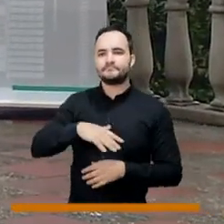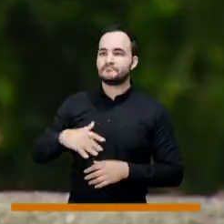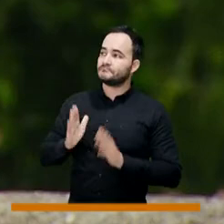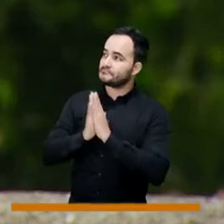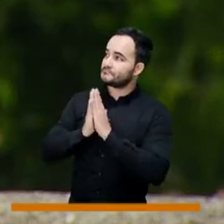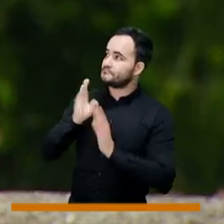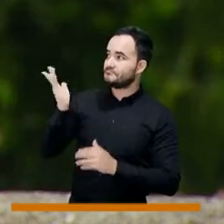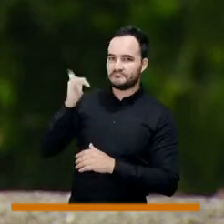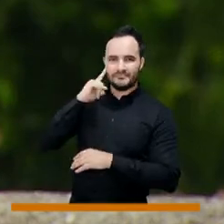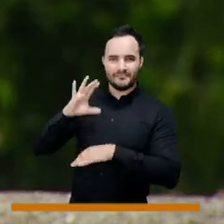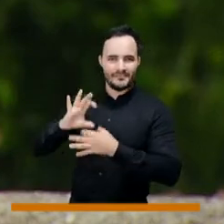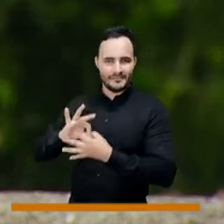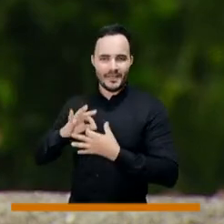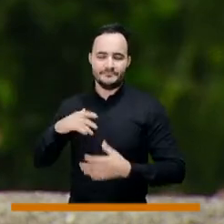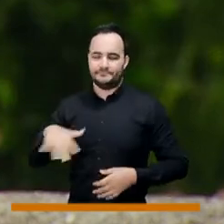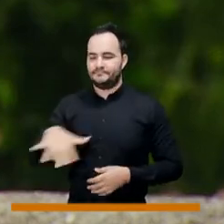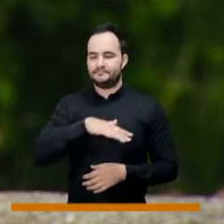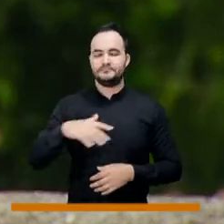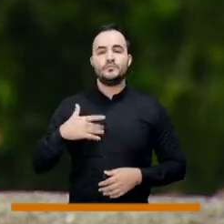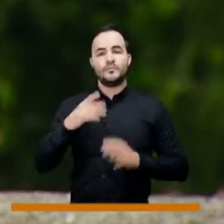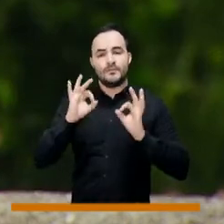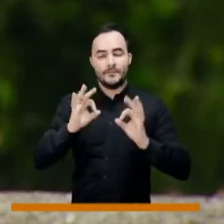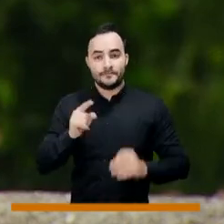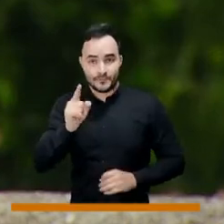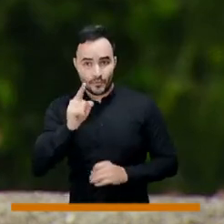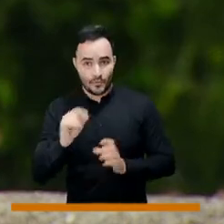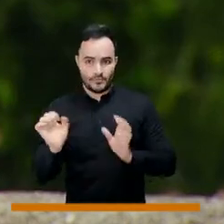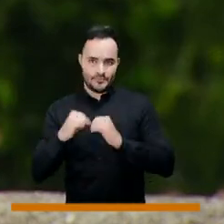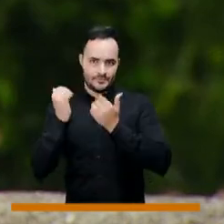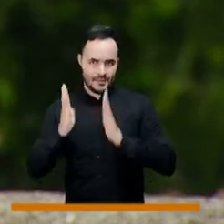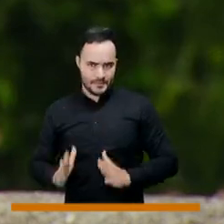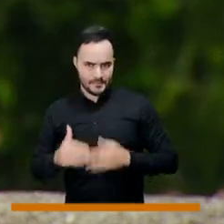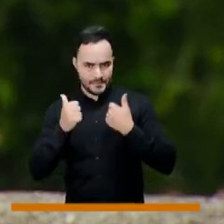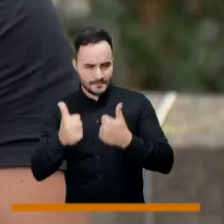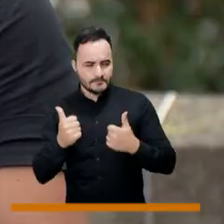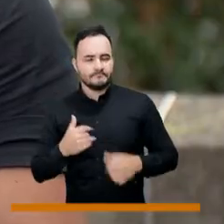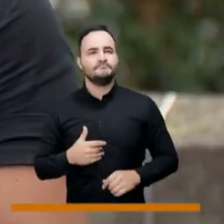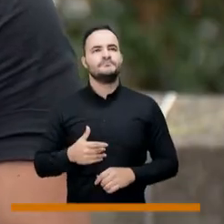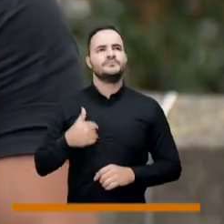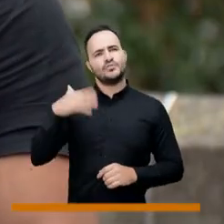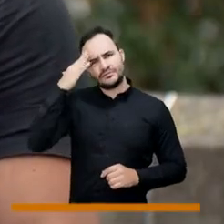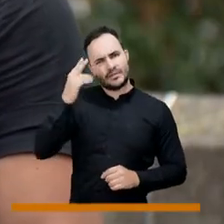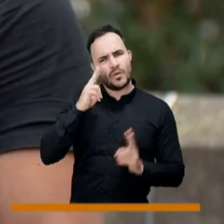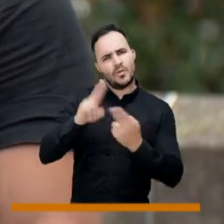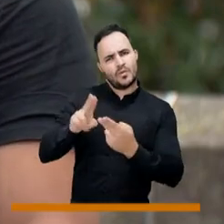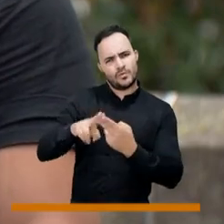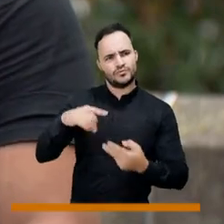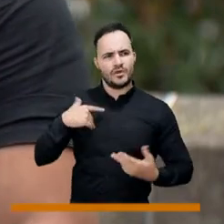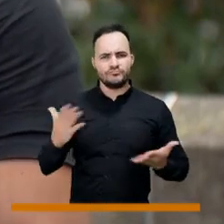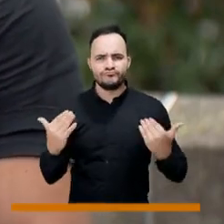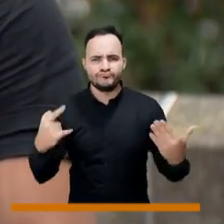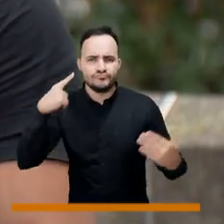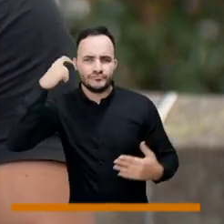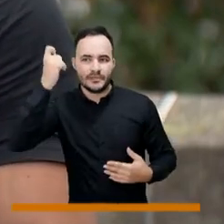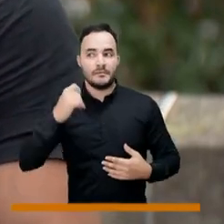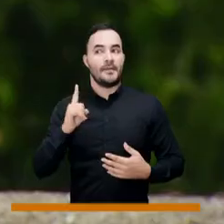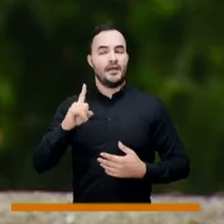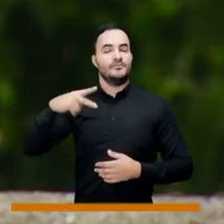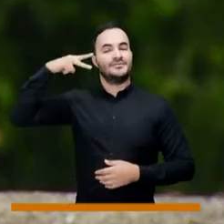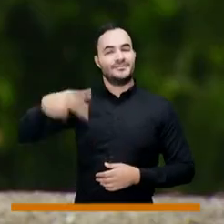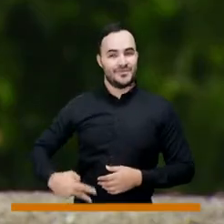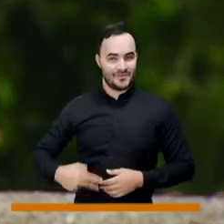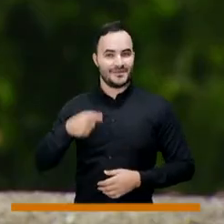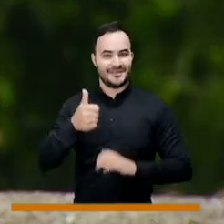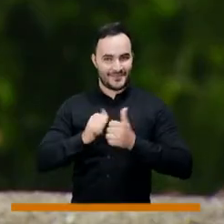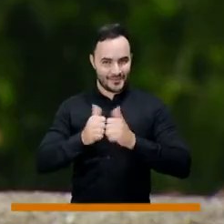pues usted juega de local, pero también sabemos que le encantan los retos, un hombre que tiene una trayectoria deportiva, y